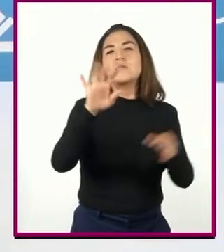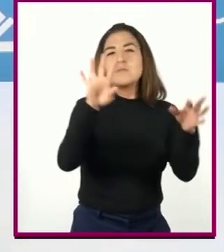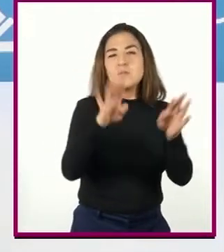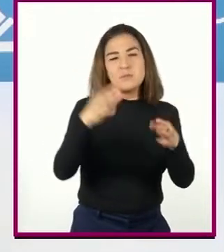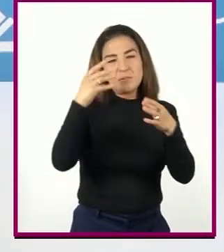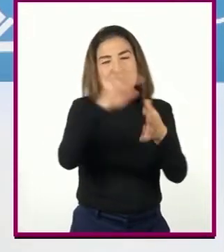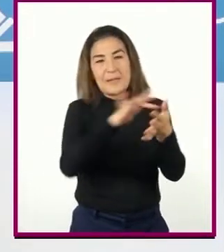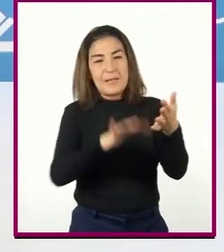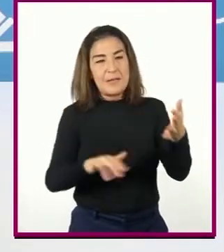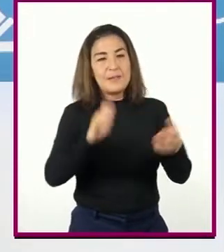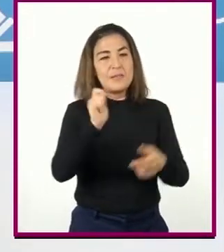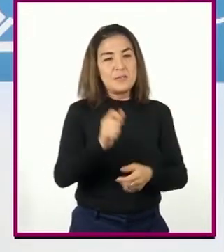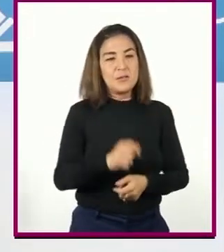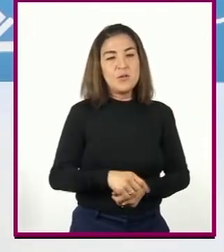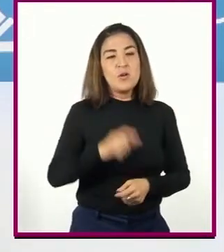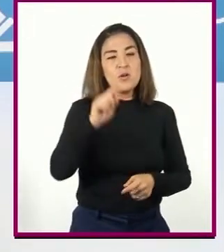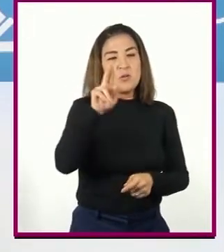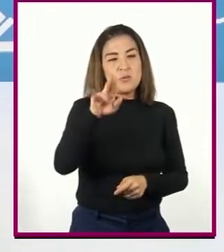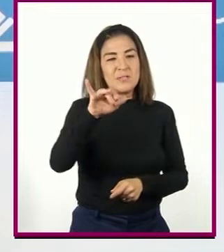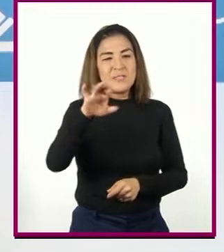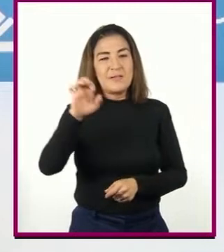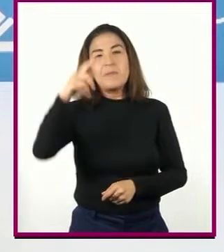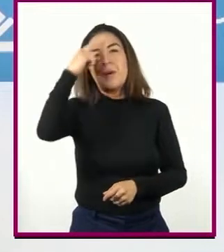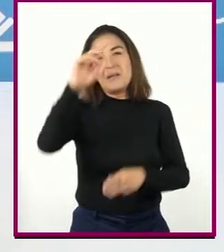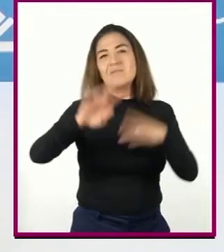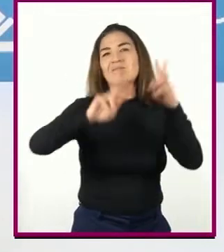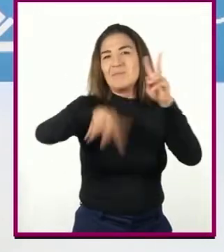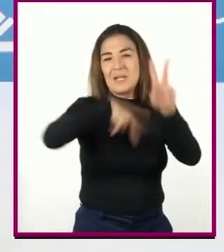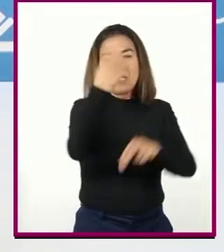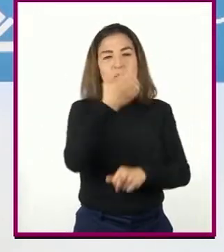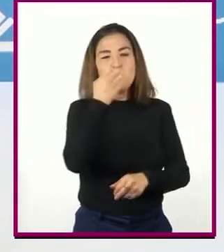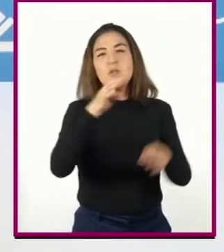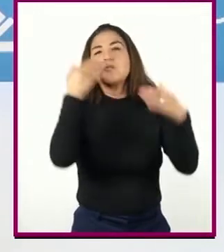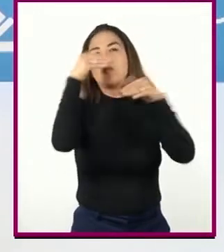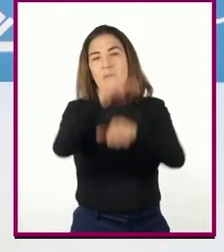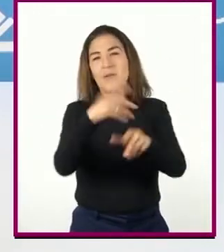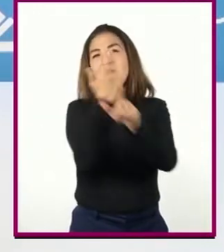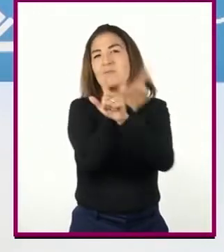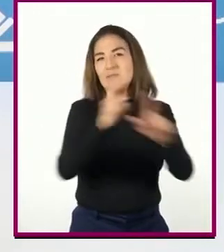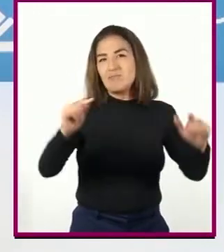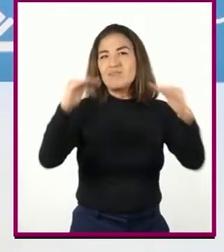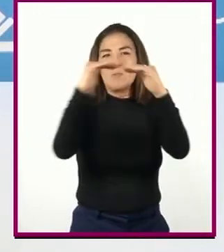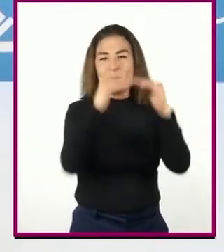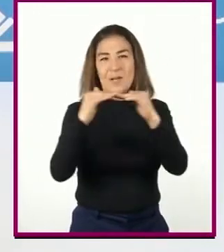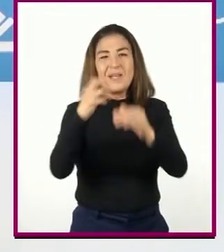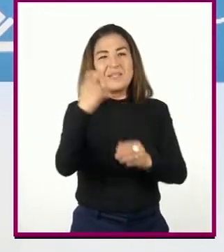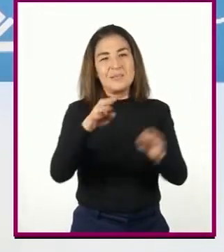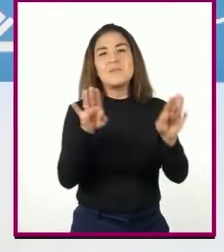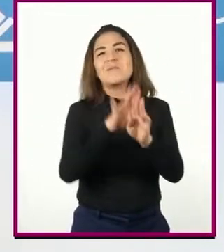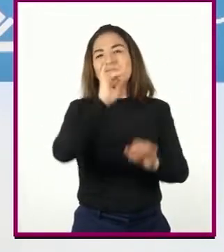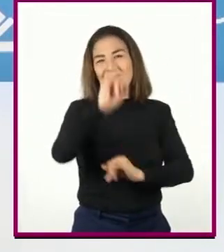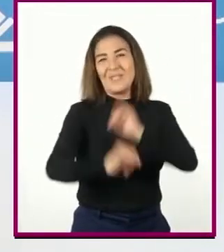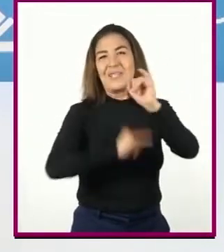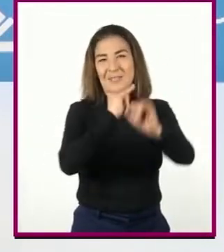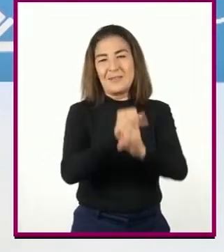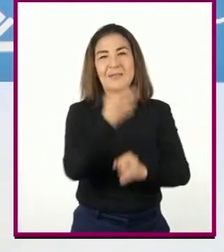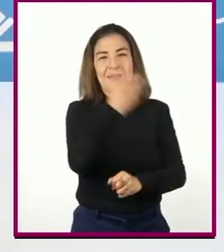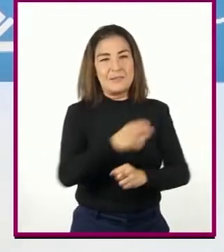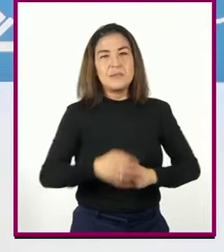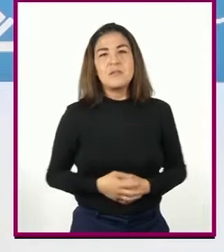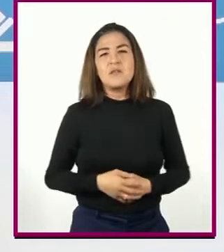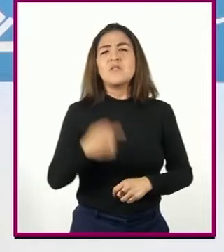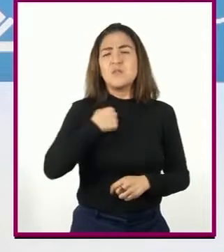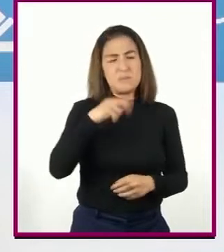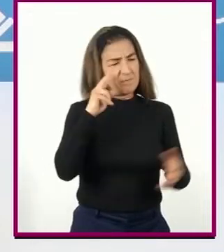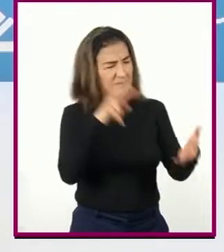documento UNICEF va a la escuela para hablar sobre la libertad y la igualdad, publicado por este organismo internacional, y me llamó la